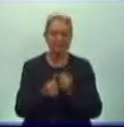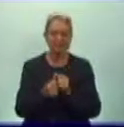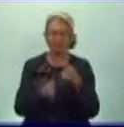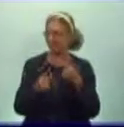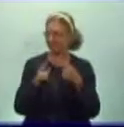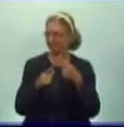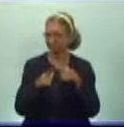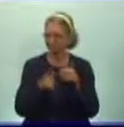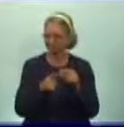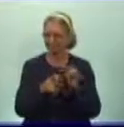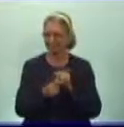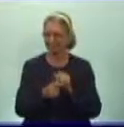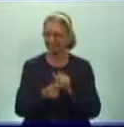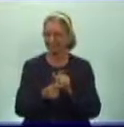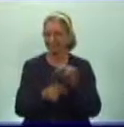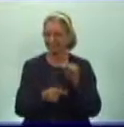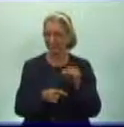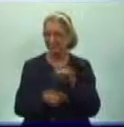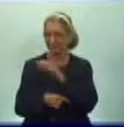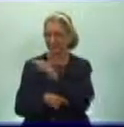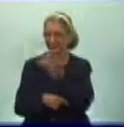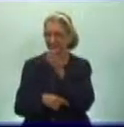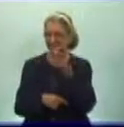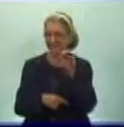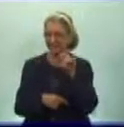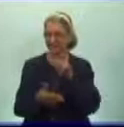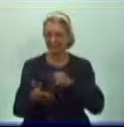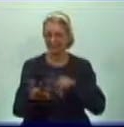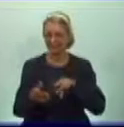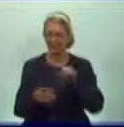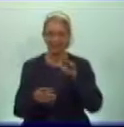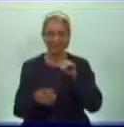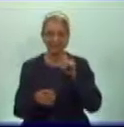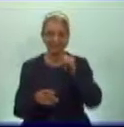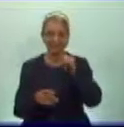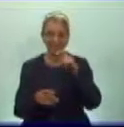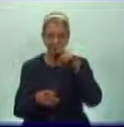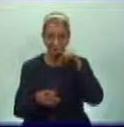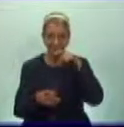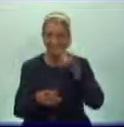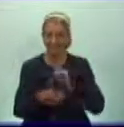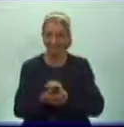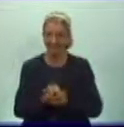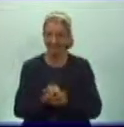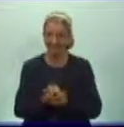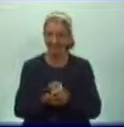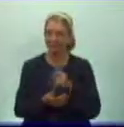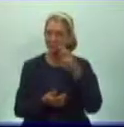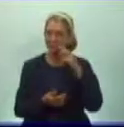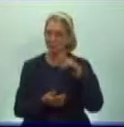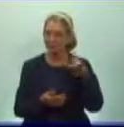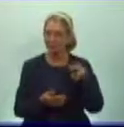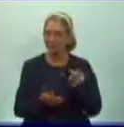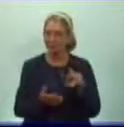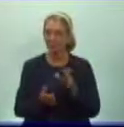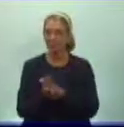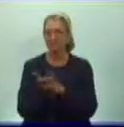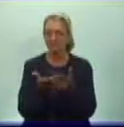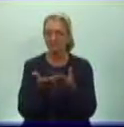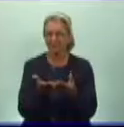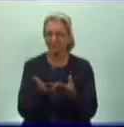¿eh? Ah, pues yo los voy a invitar a leer una lectura que habla sobre una cotorra. Van a buscar su libro en la